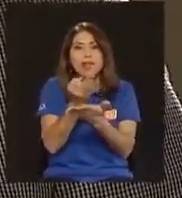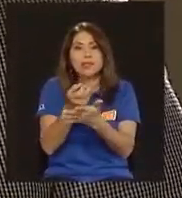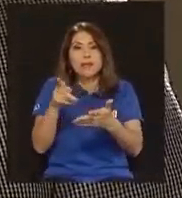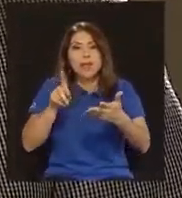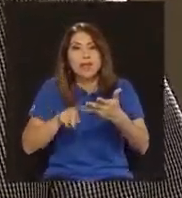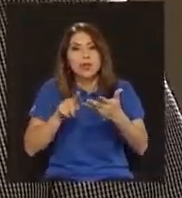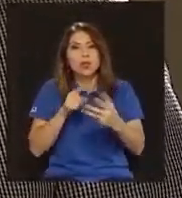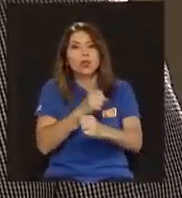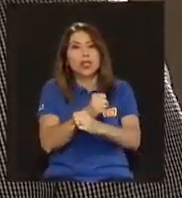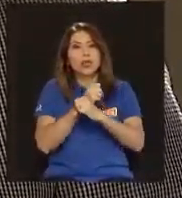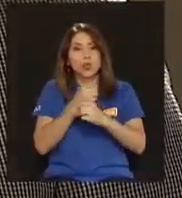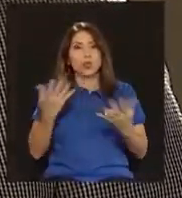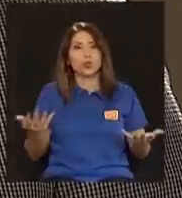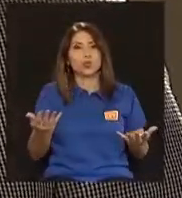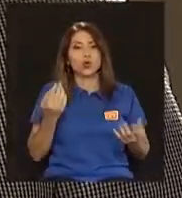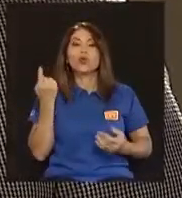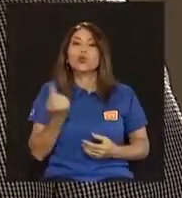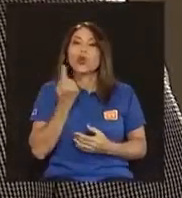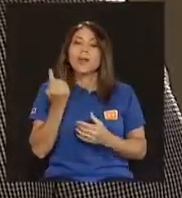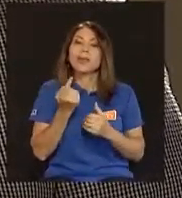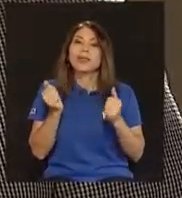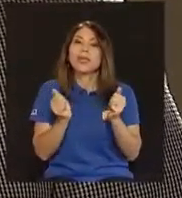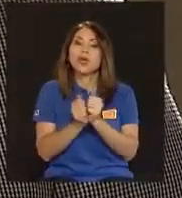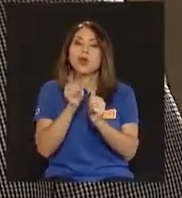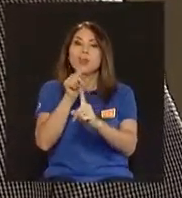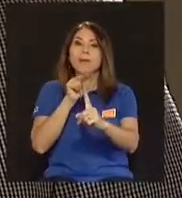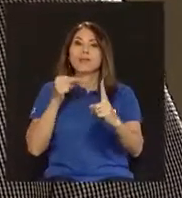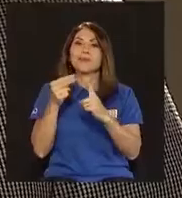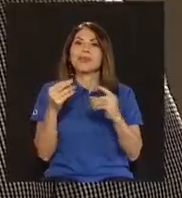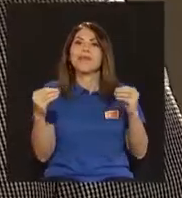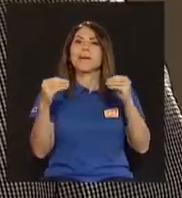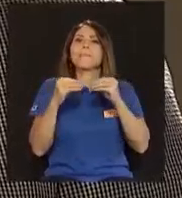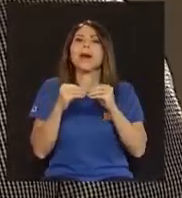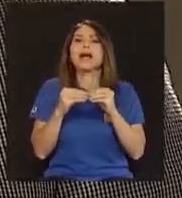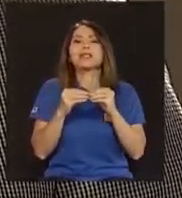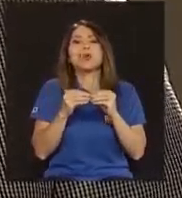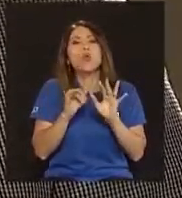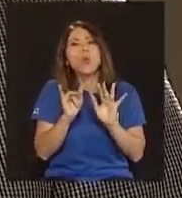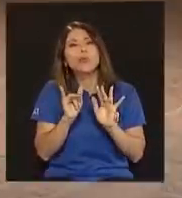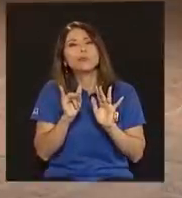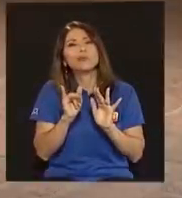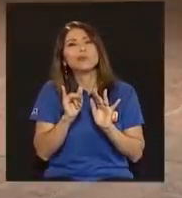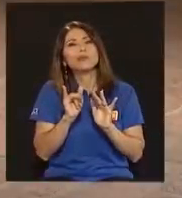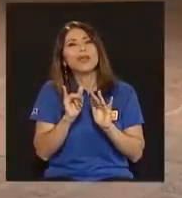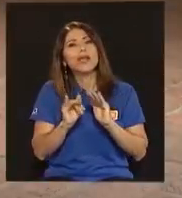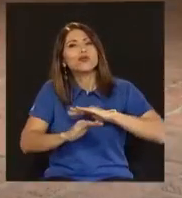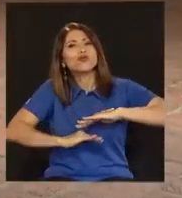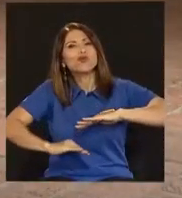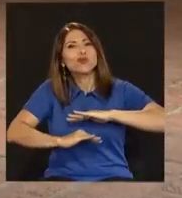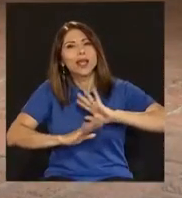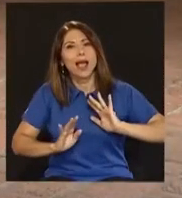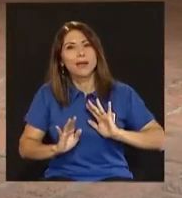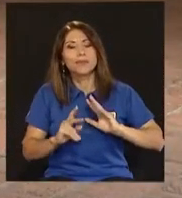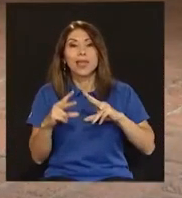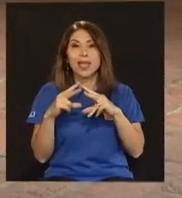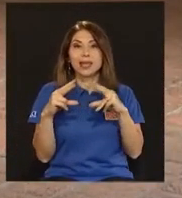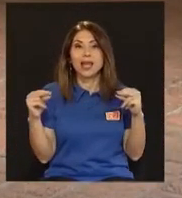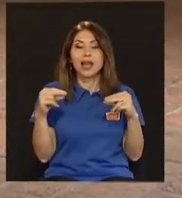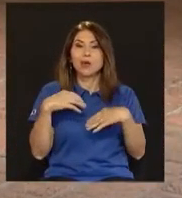de seguros, nada más que desde una perspectiva más rústica, ¿verdad? Y entonces, en Nicaragua lo que se ha hecho